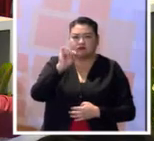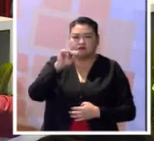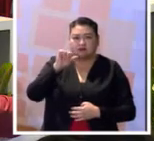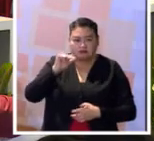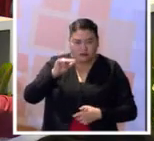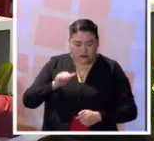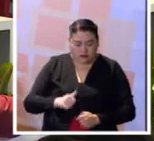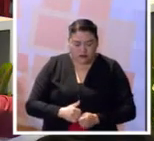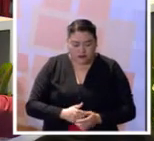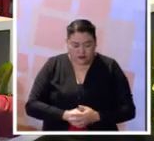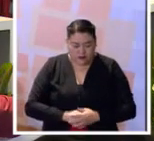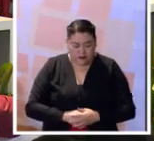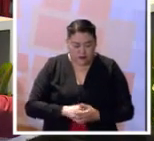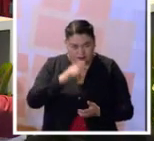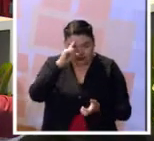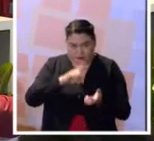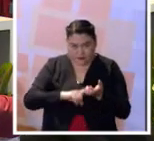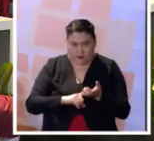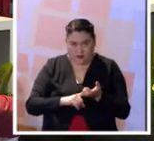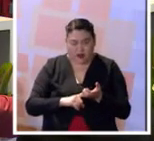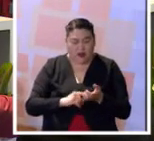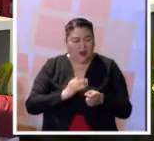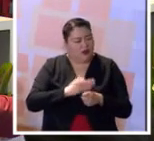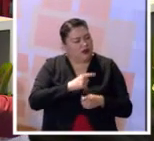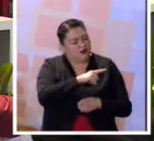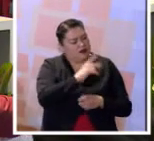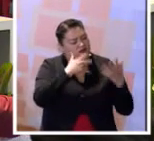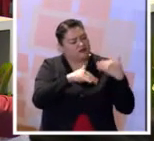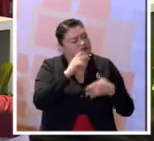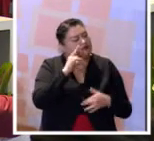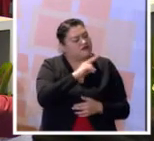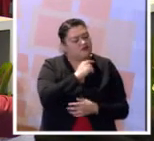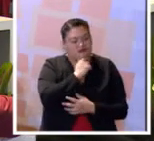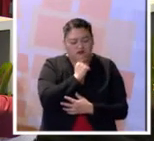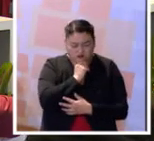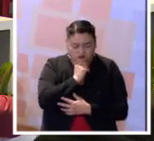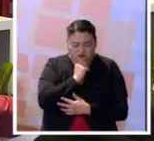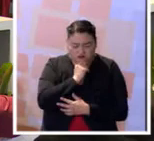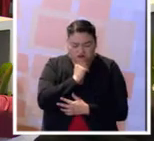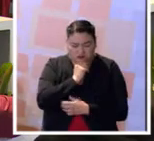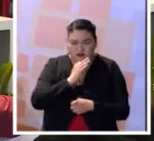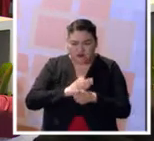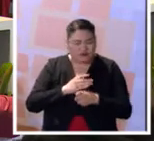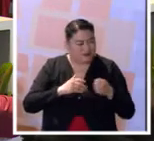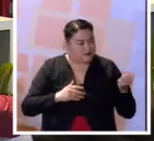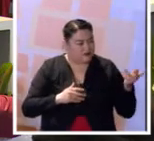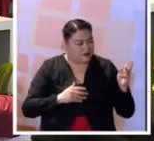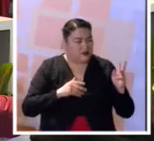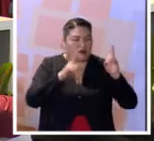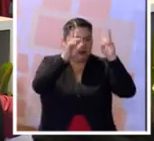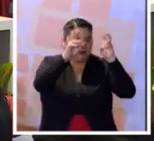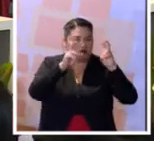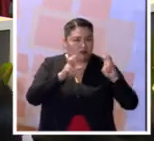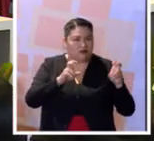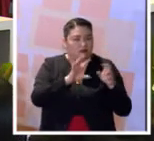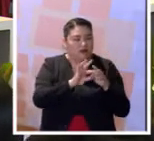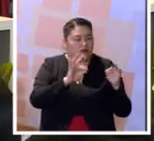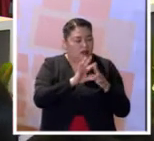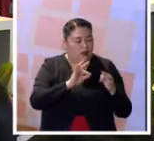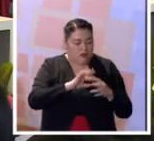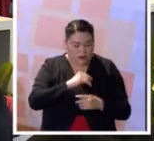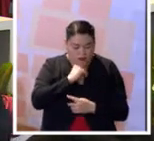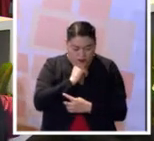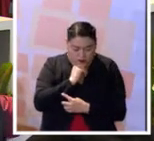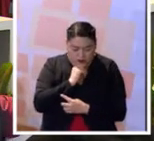que has puesto sobre la mesa algo relevante, o bueno, sobre la mesa se han puesto aspectos muy relevantes que